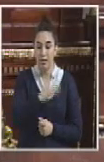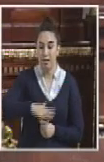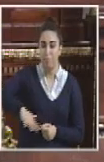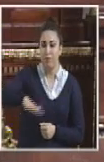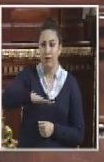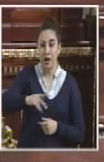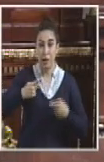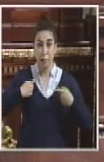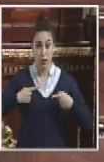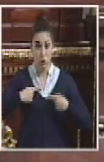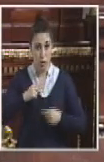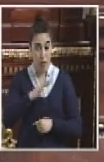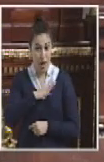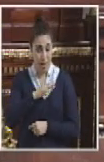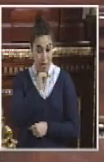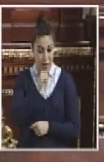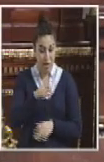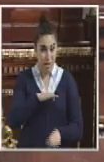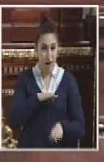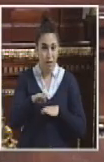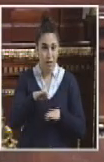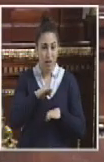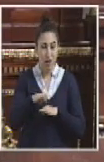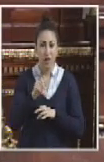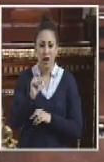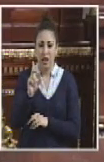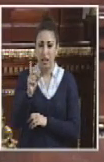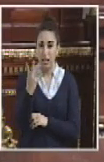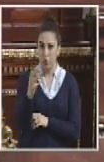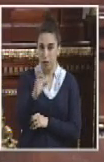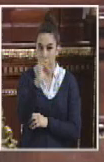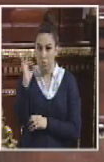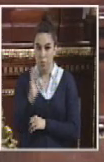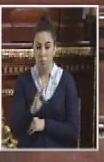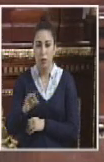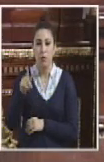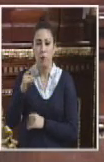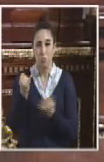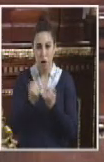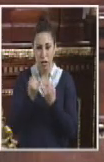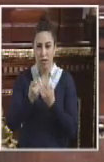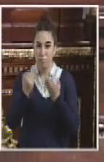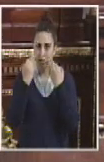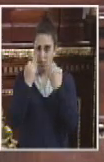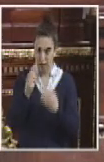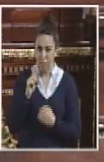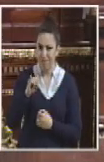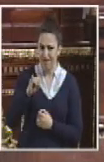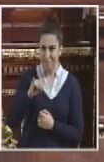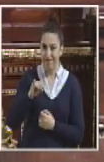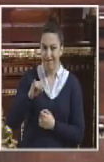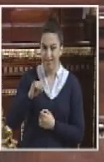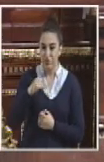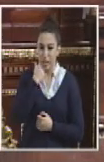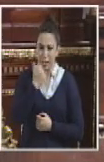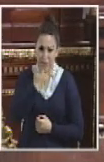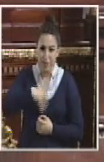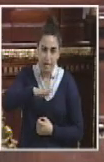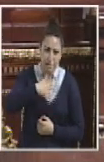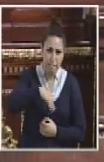por voluntad propia, el 34% también muestra el interés de buscar un